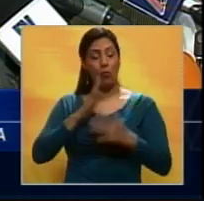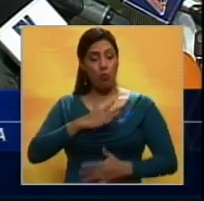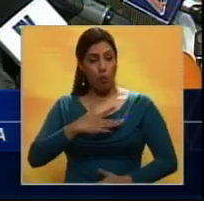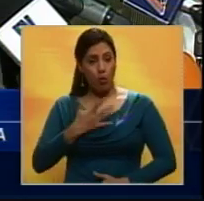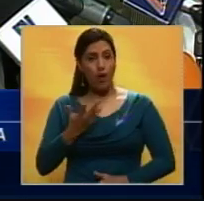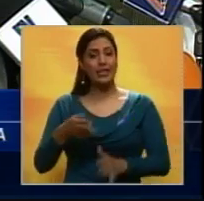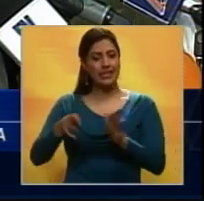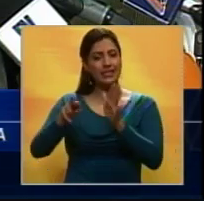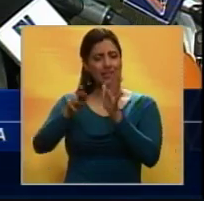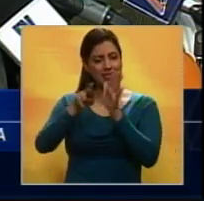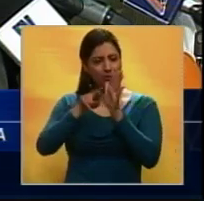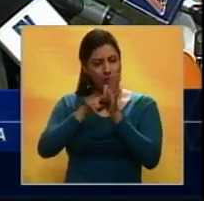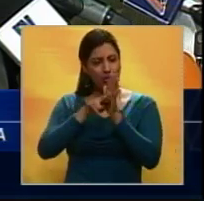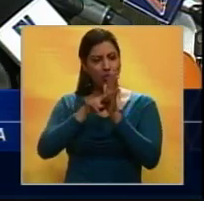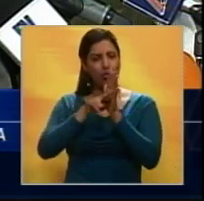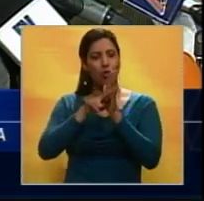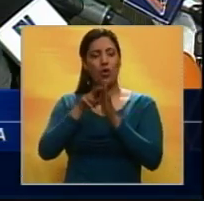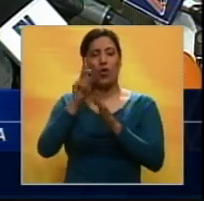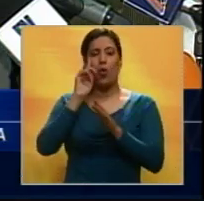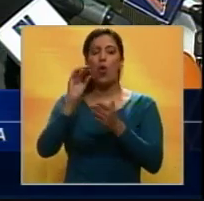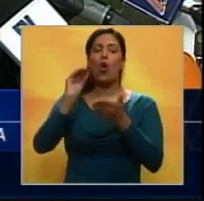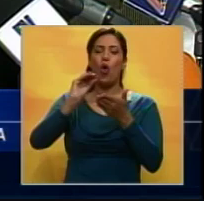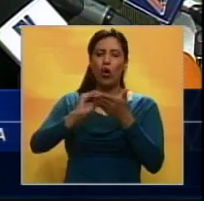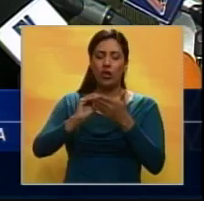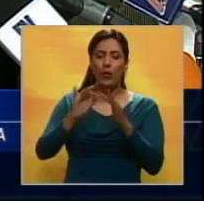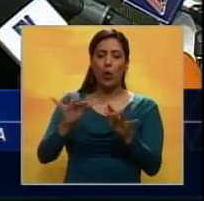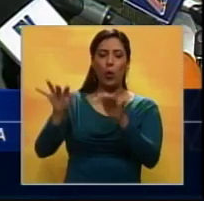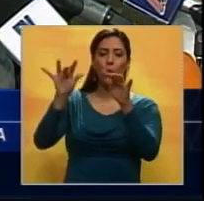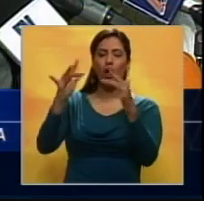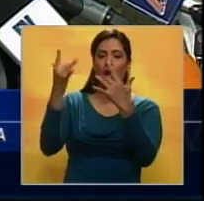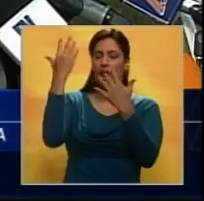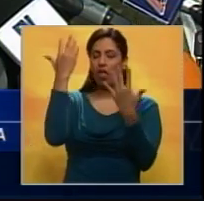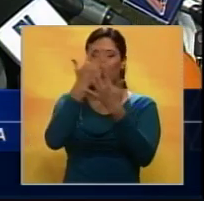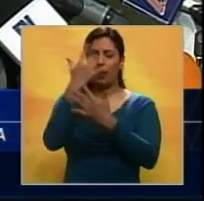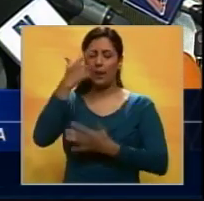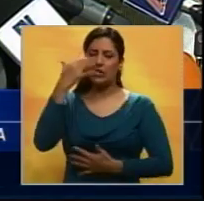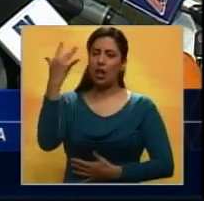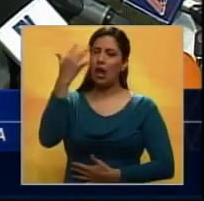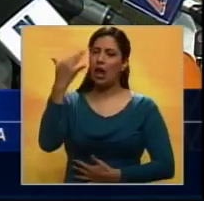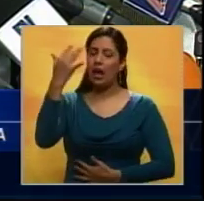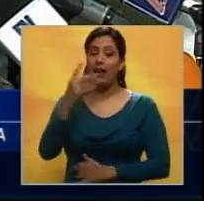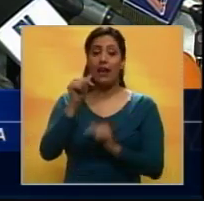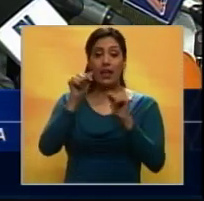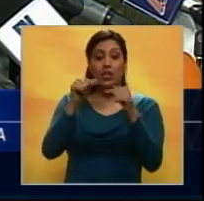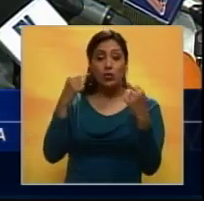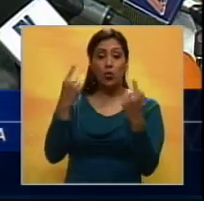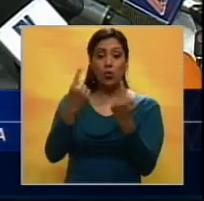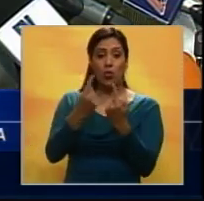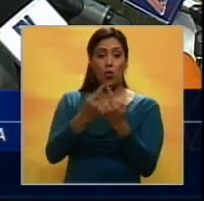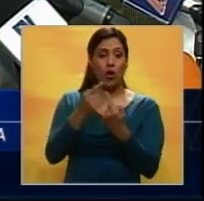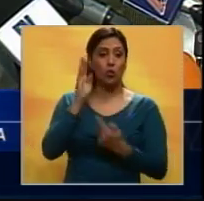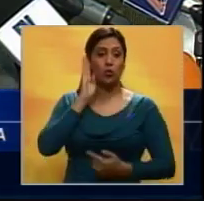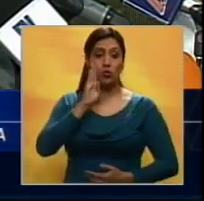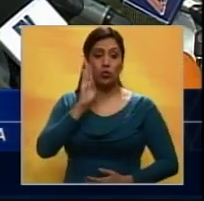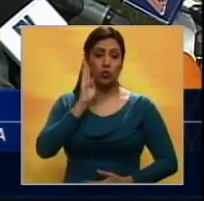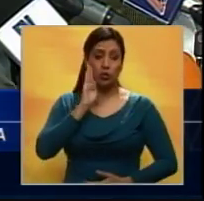puede, repito, una vez más entretenernos en esa estrategia